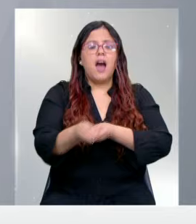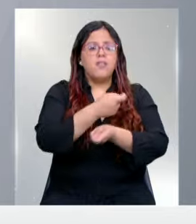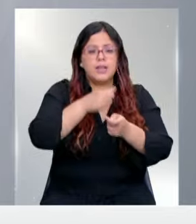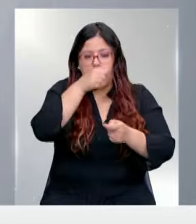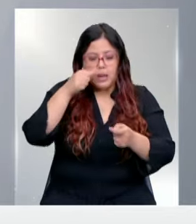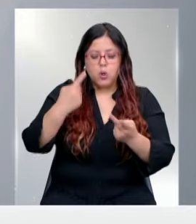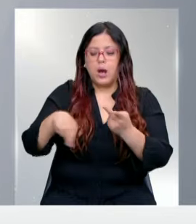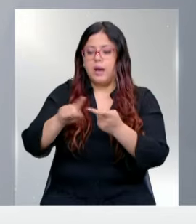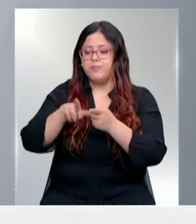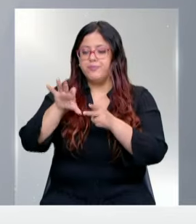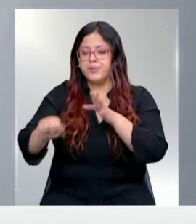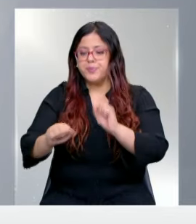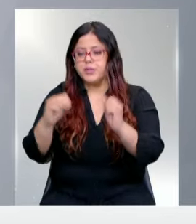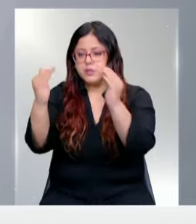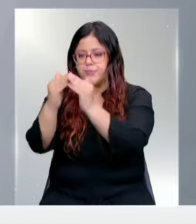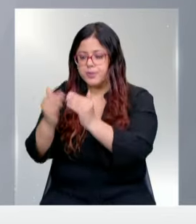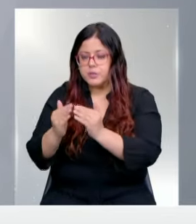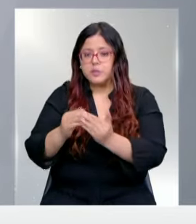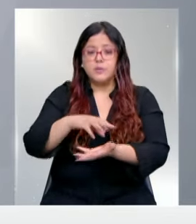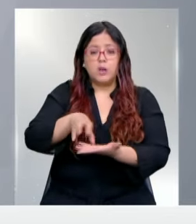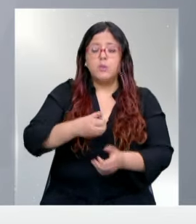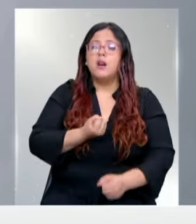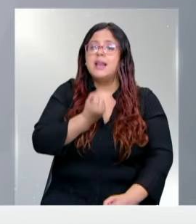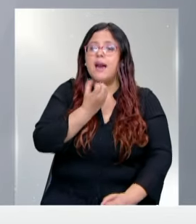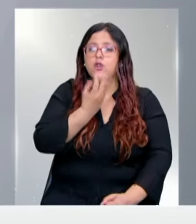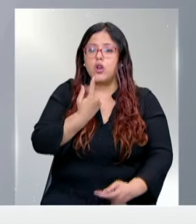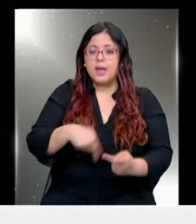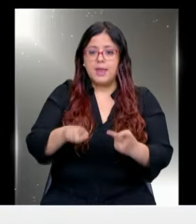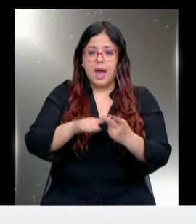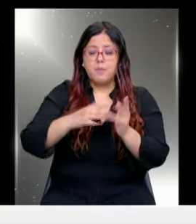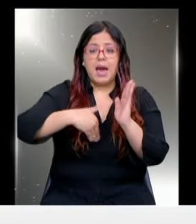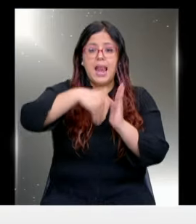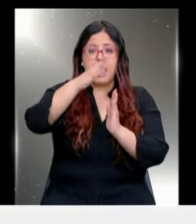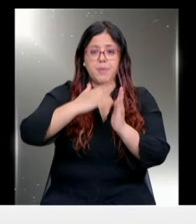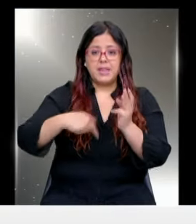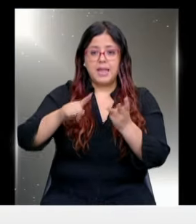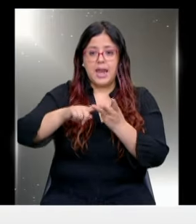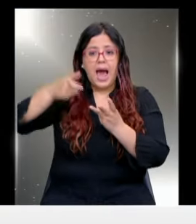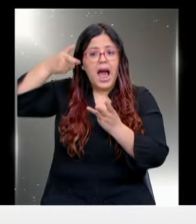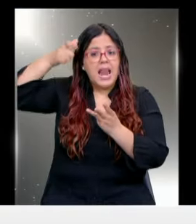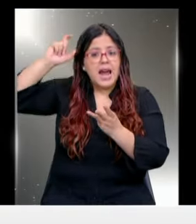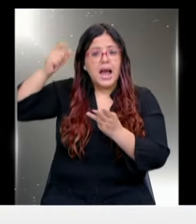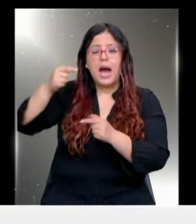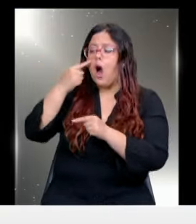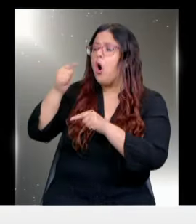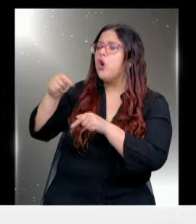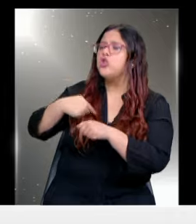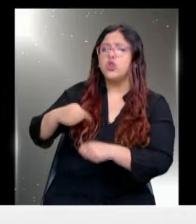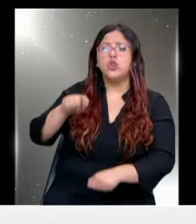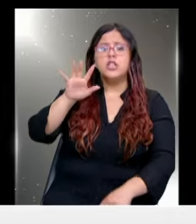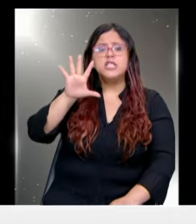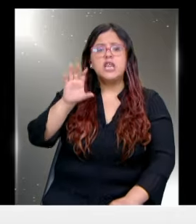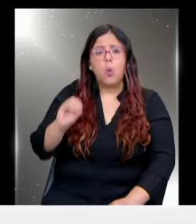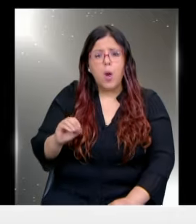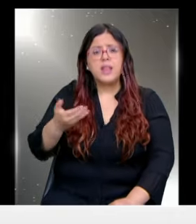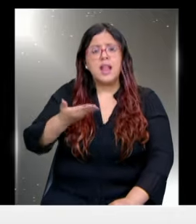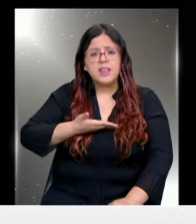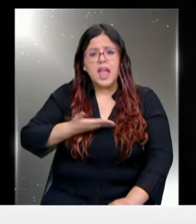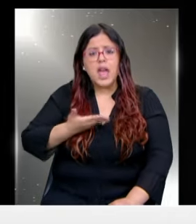luego comercializaban en La Florida, La Pintana y La Granja. Oiga, que tengo 50 perritos, bo. Ya,